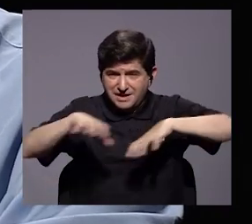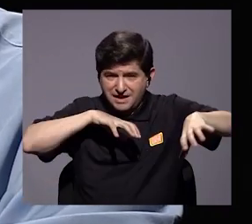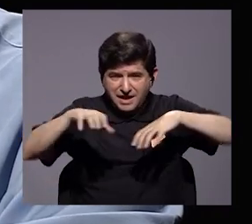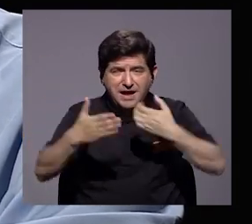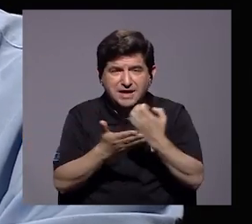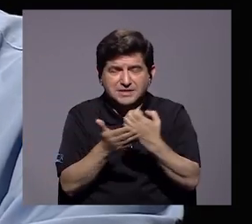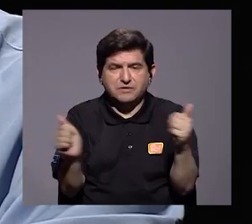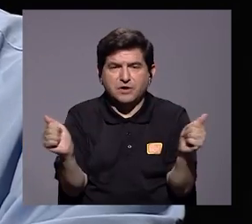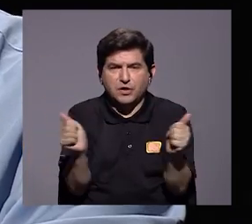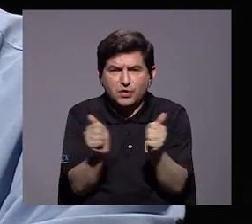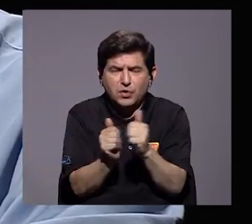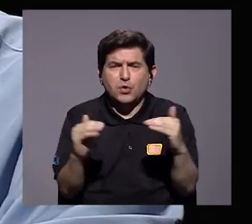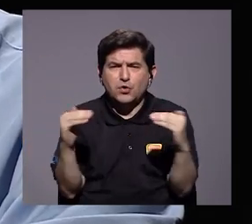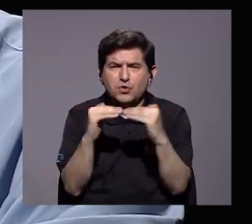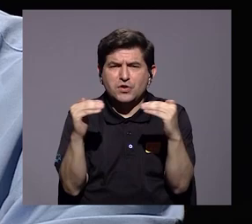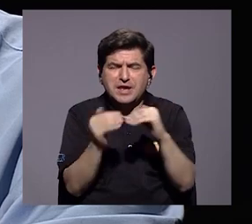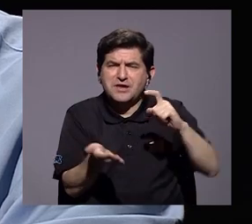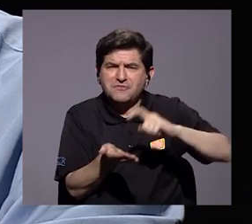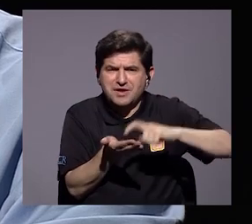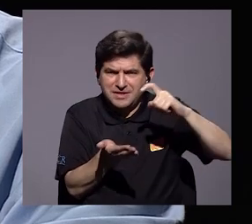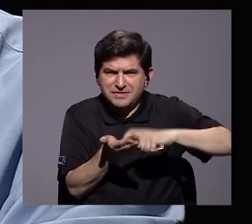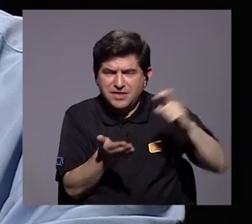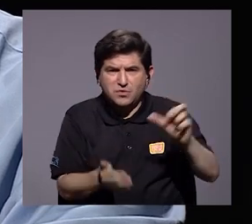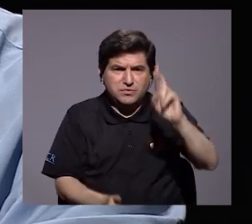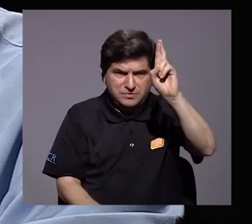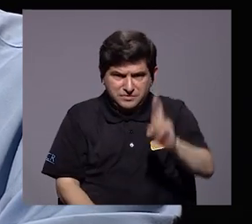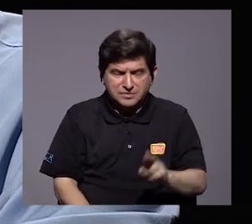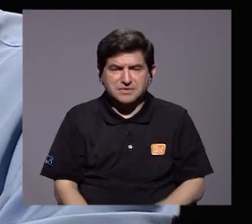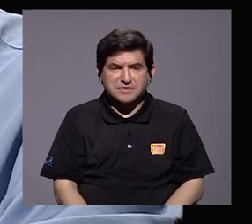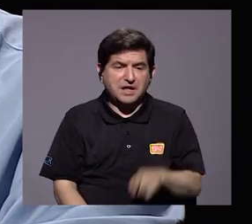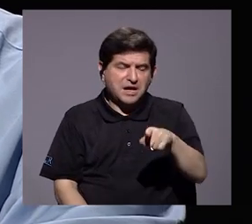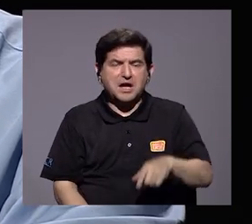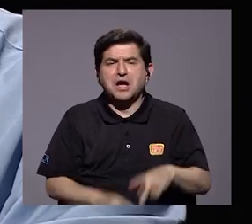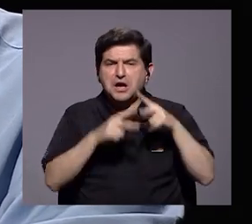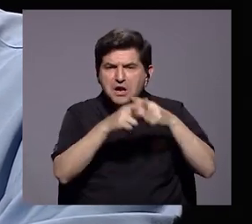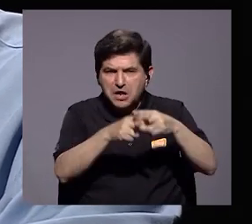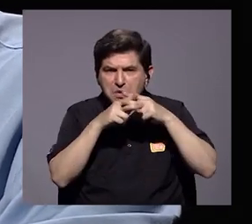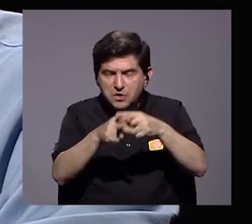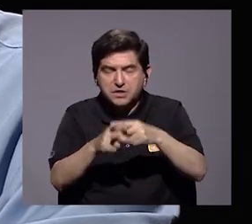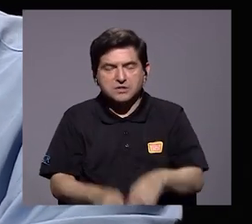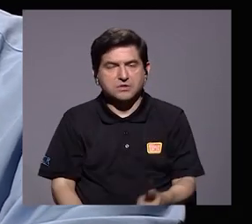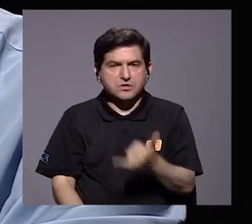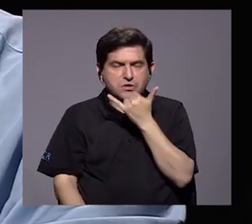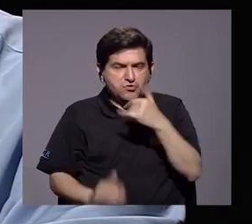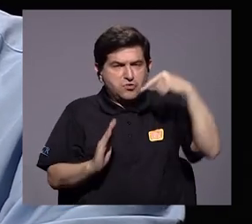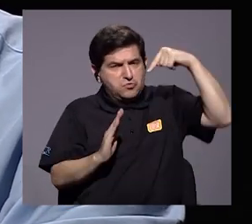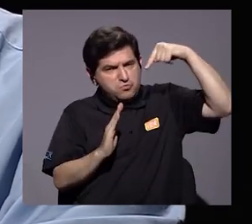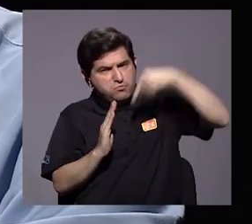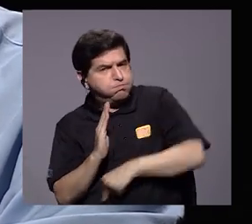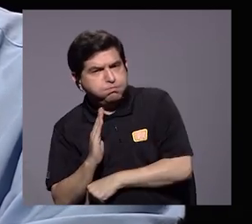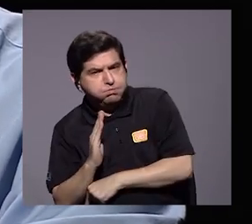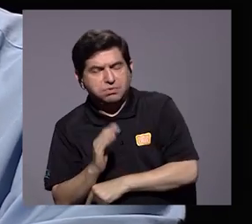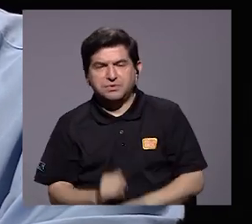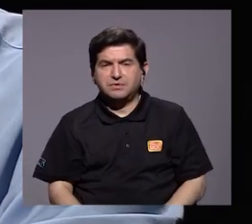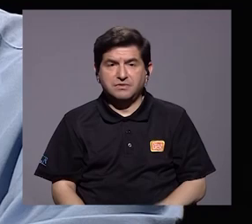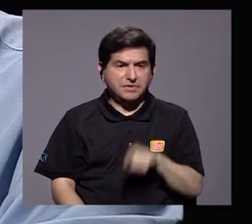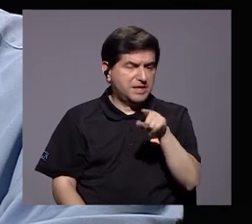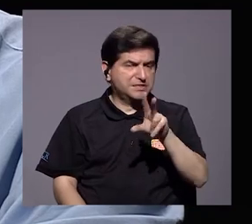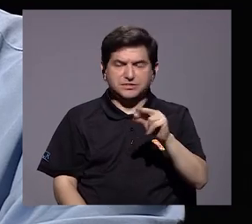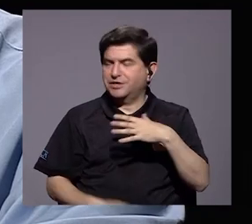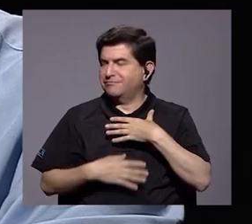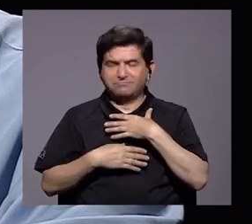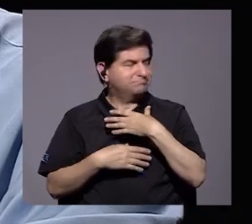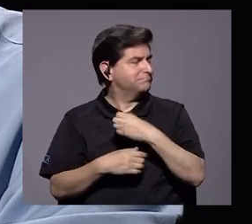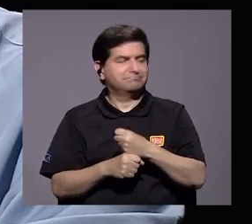con los niveles de endeudamiento de la economía costarricense a punta de crédito es un gravísimo error verdad y así no se genera